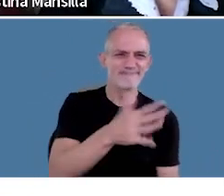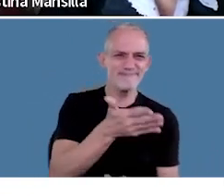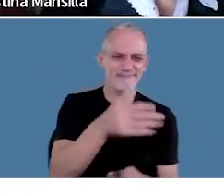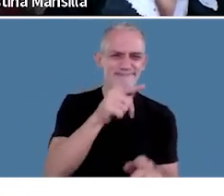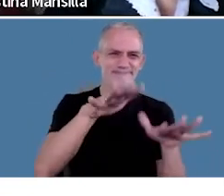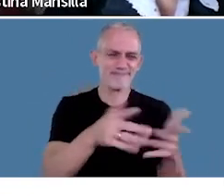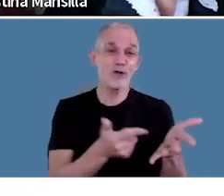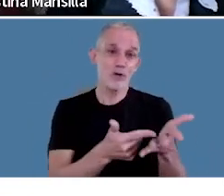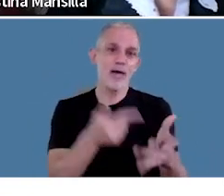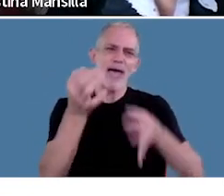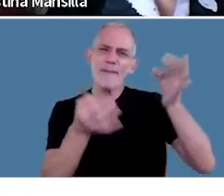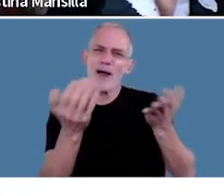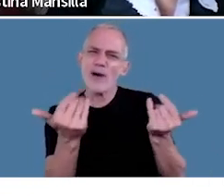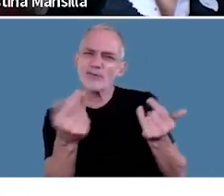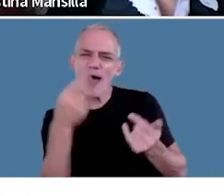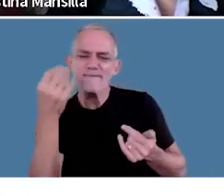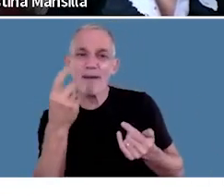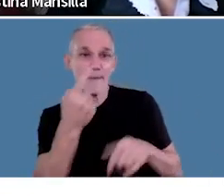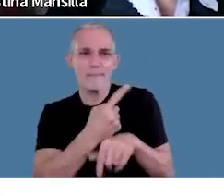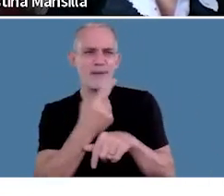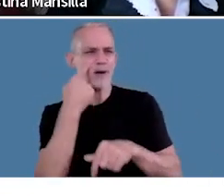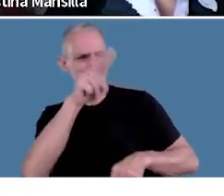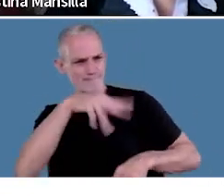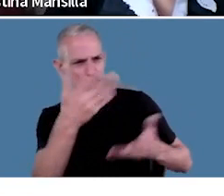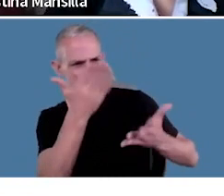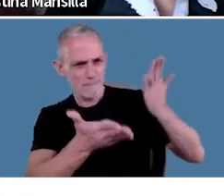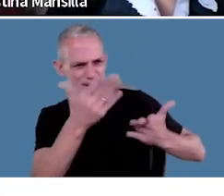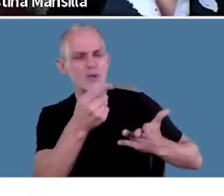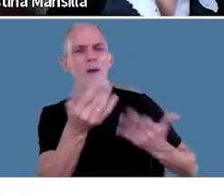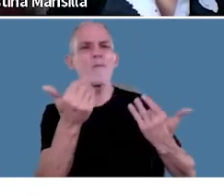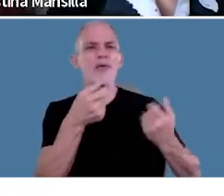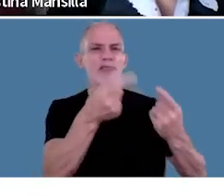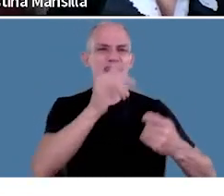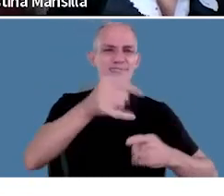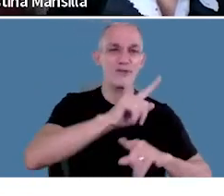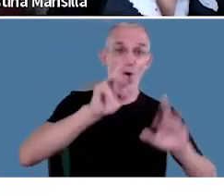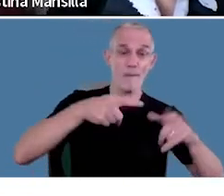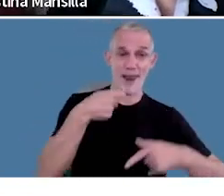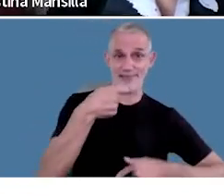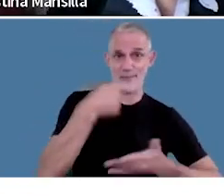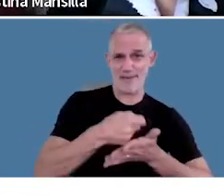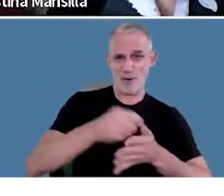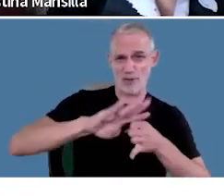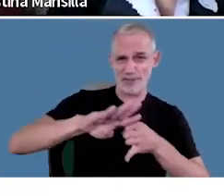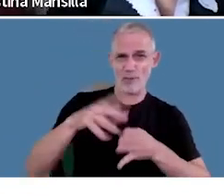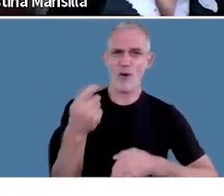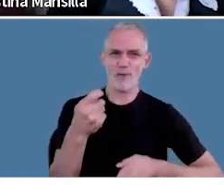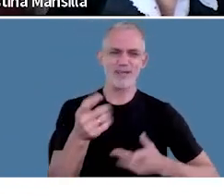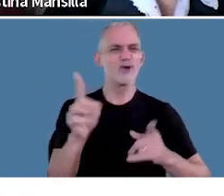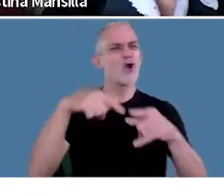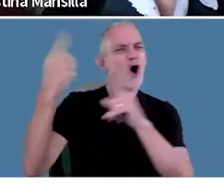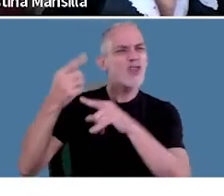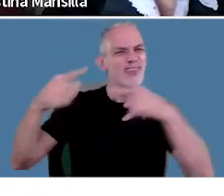esta evaluación que se hace a priori de permitirles acceder a este plan, a diferencia de planes